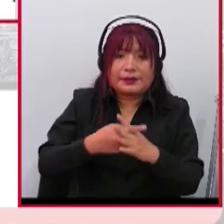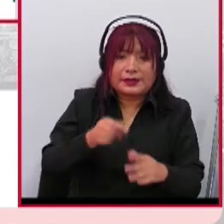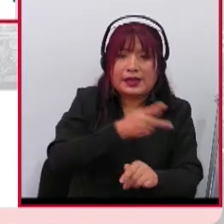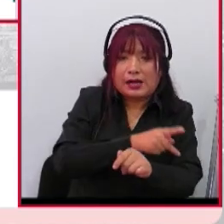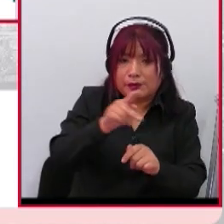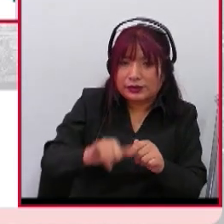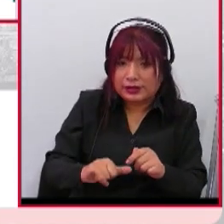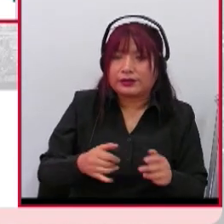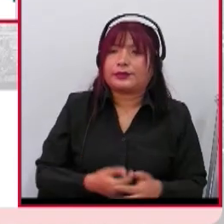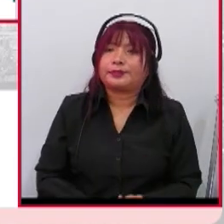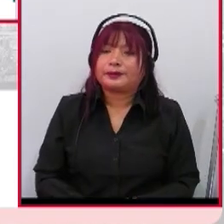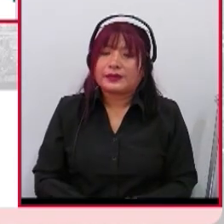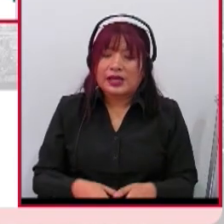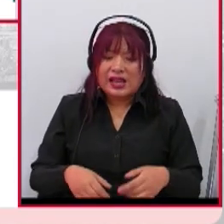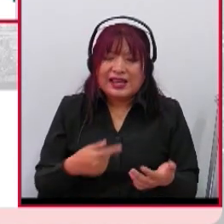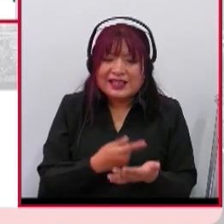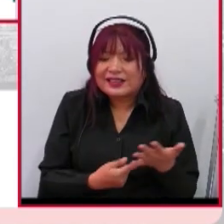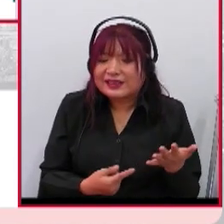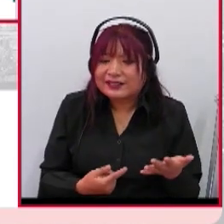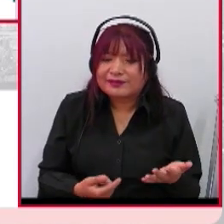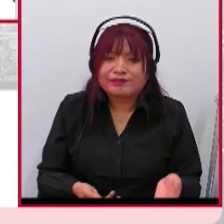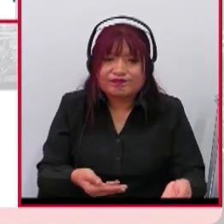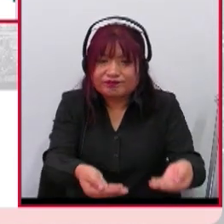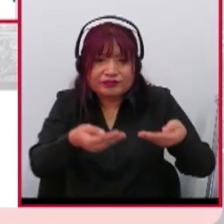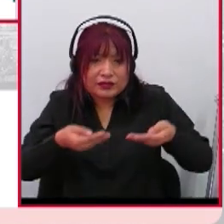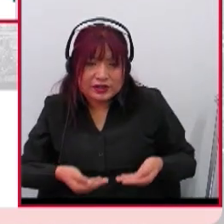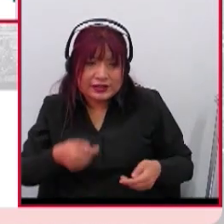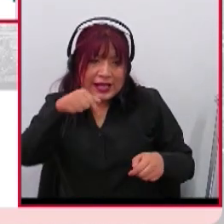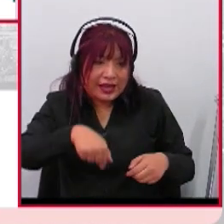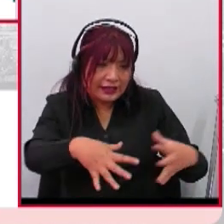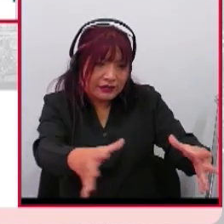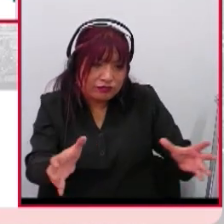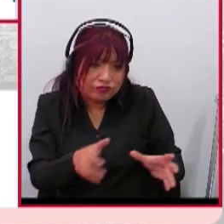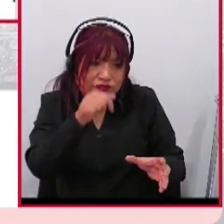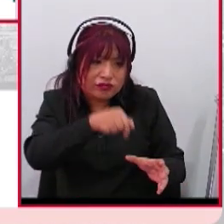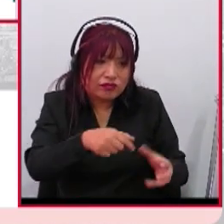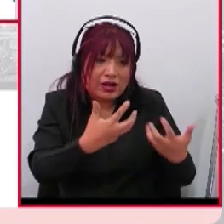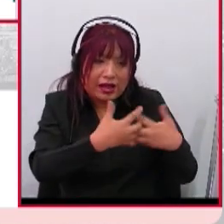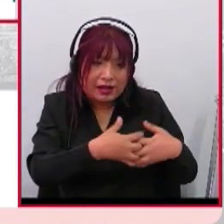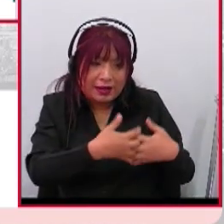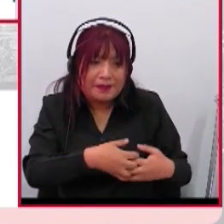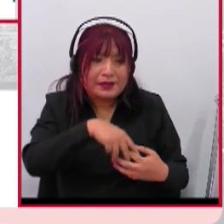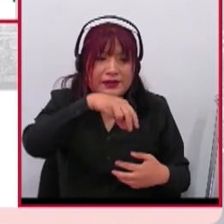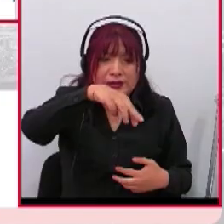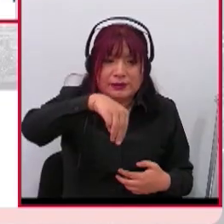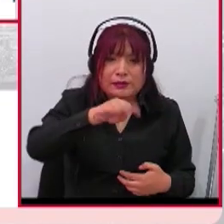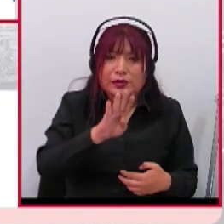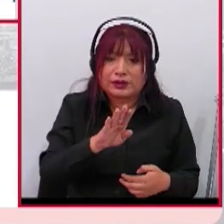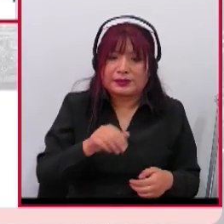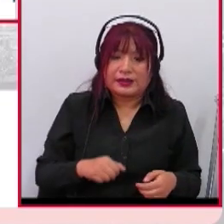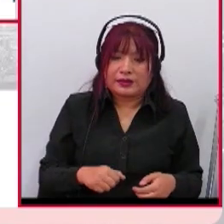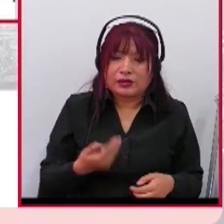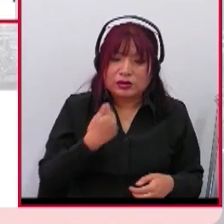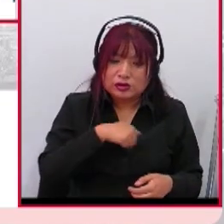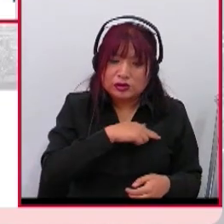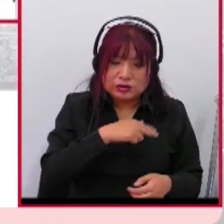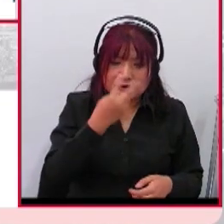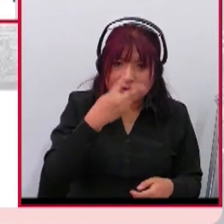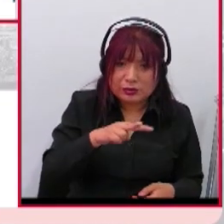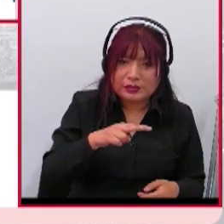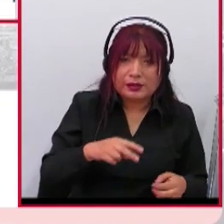¿Qué es lo que trae nuestra concentradora y nuestra planta de molibdeno como un diseño en el circuito,